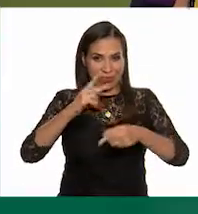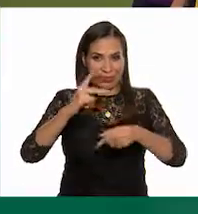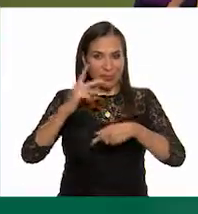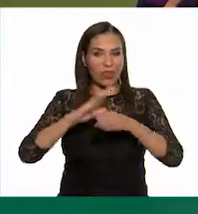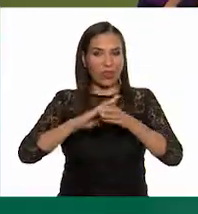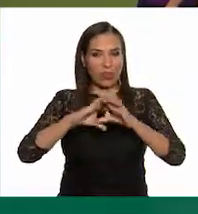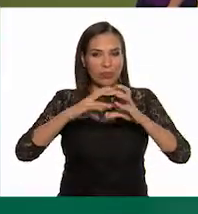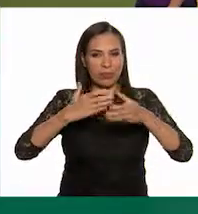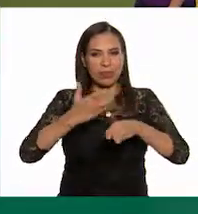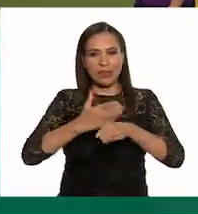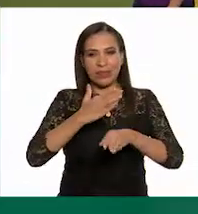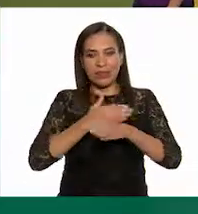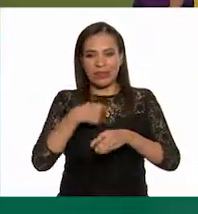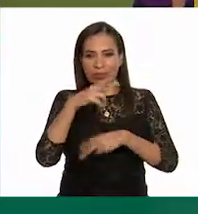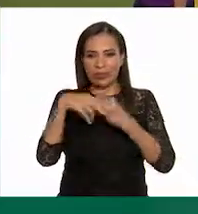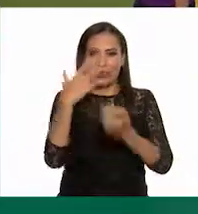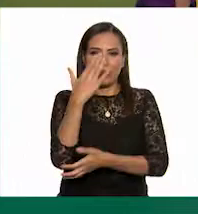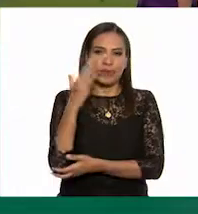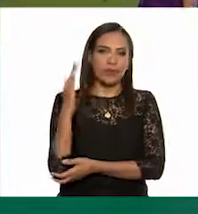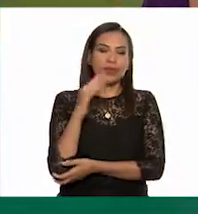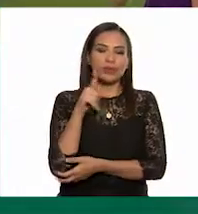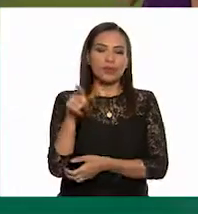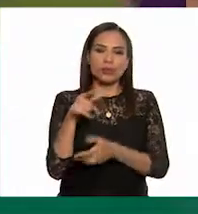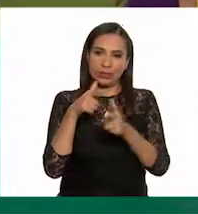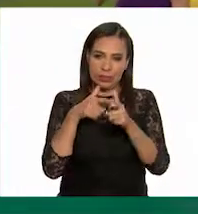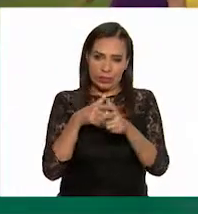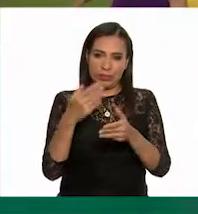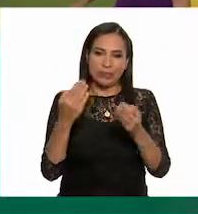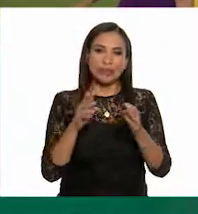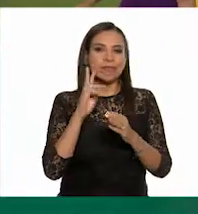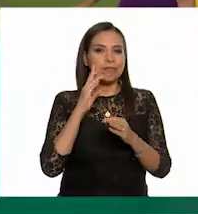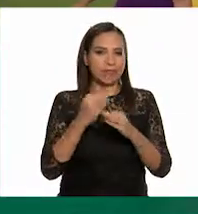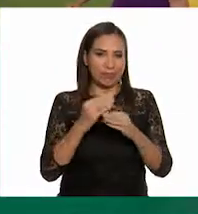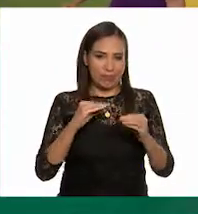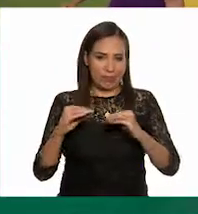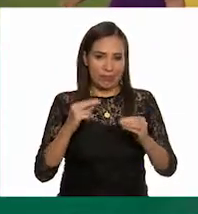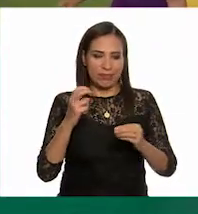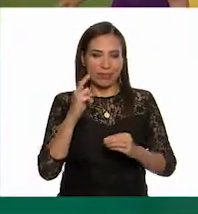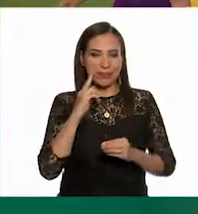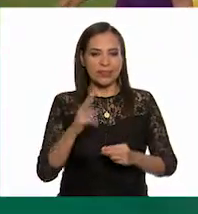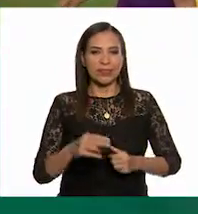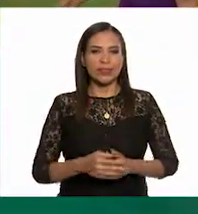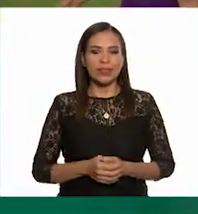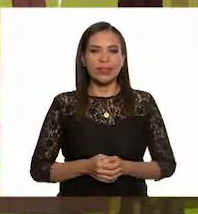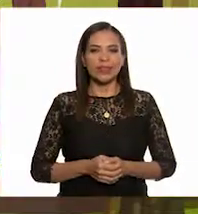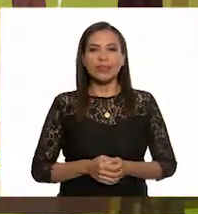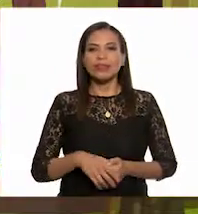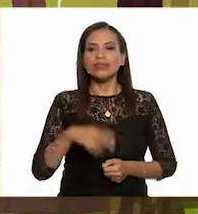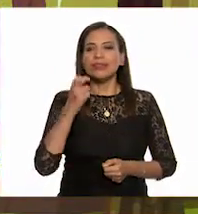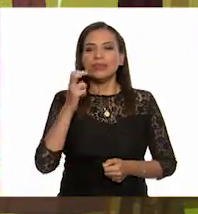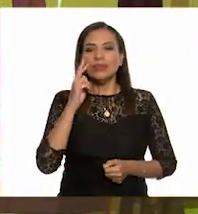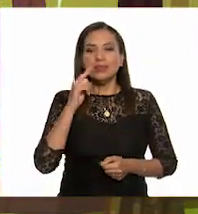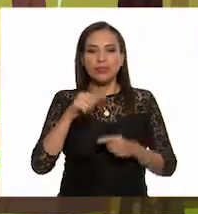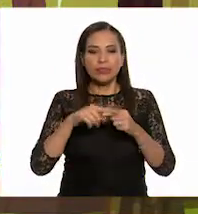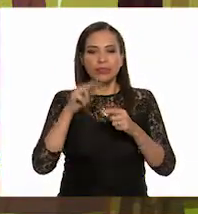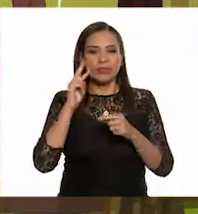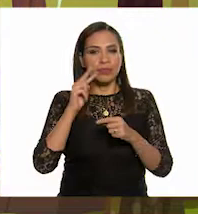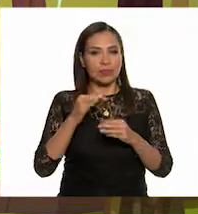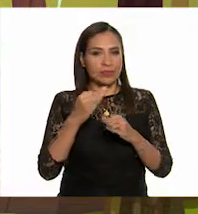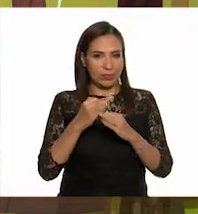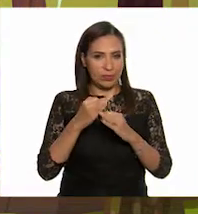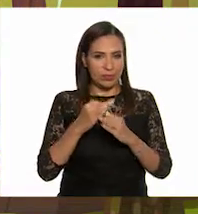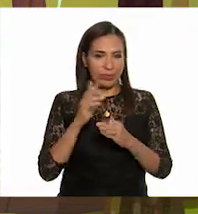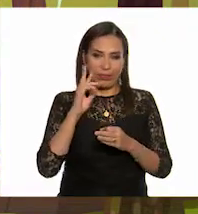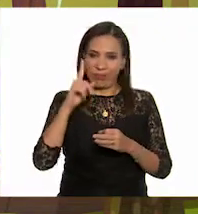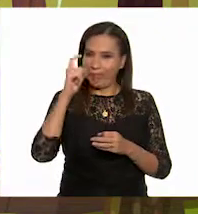¿sabe qué? Voy al bosque. Ustedes, aquí quédense porque yo voy al bosque. Aquí. Esta bajada sí que está